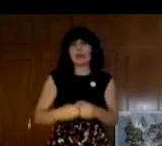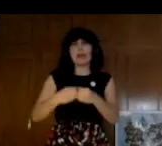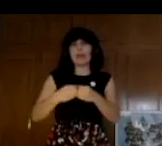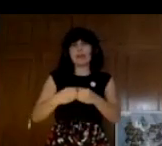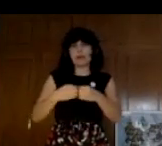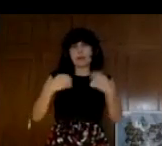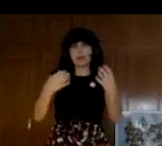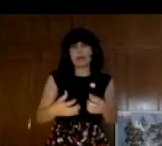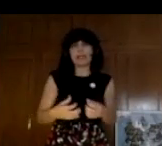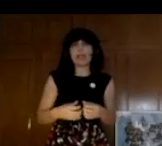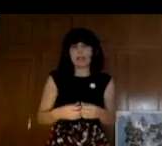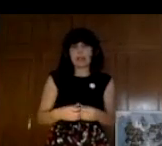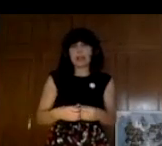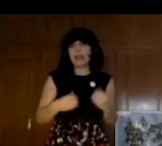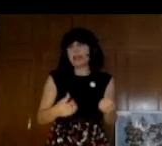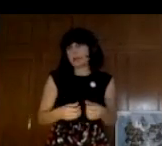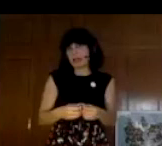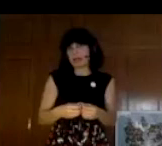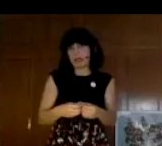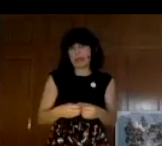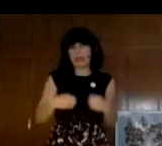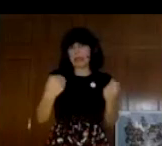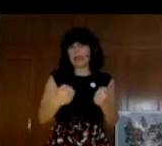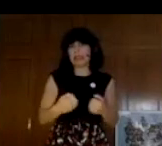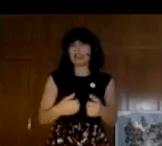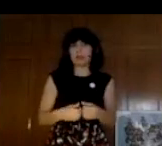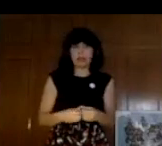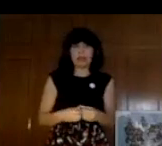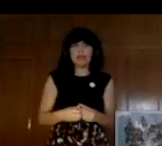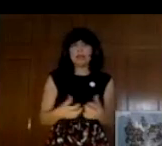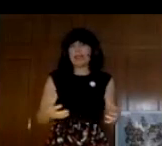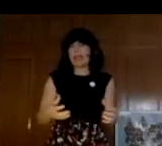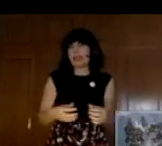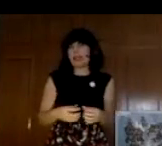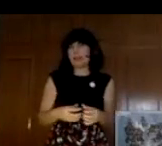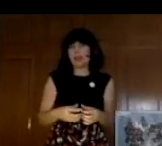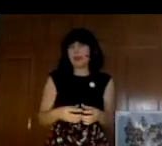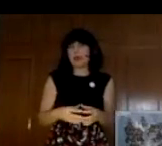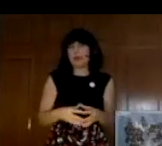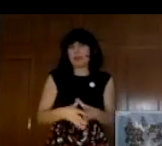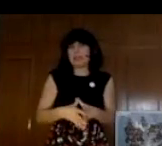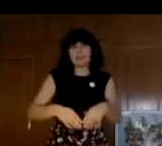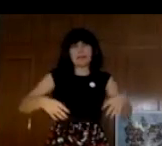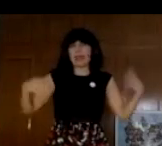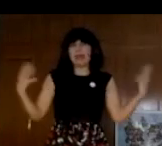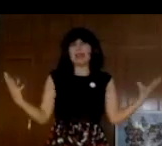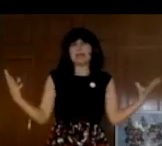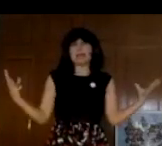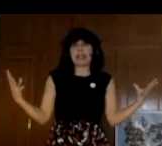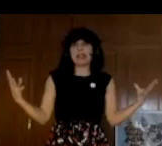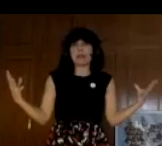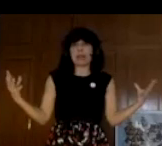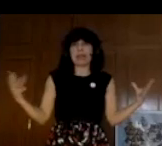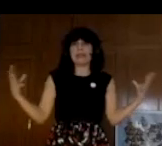se ha perdido capacidad de acción y también capacidad de soporte, pero es... cada vez es